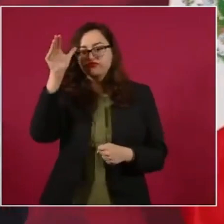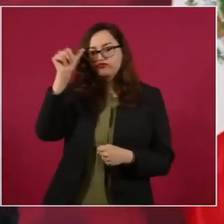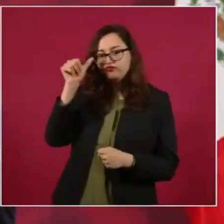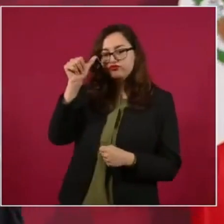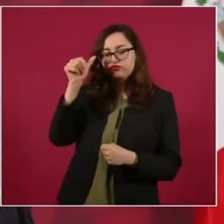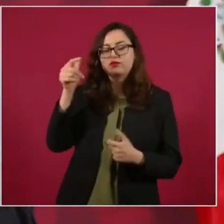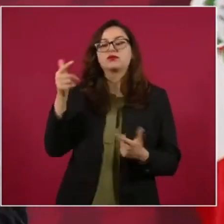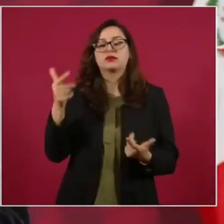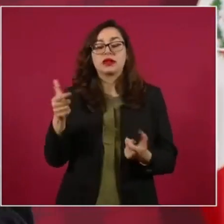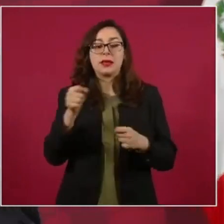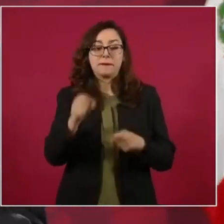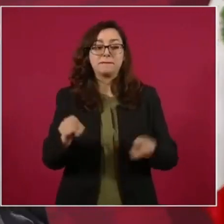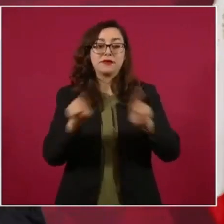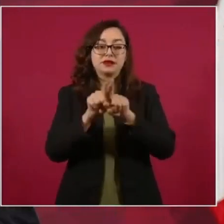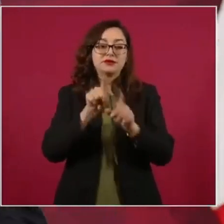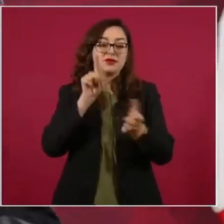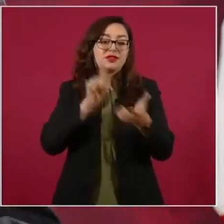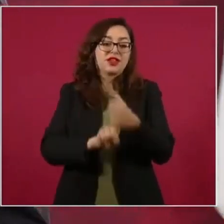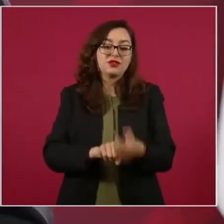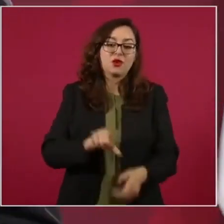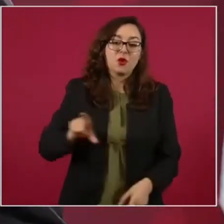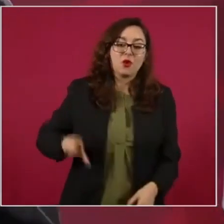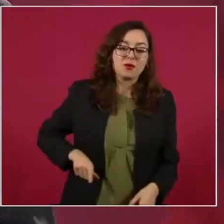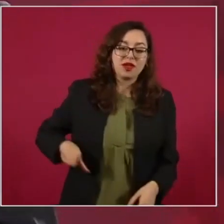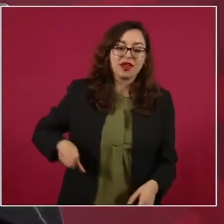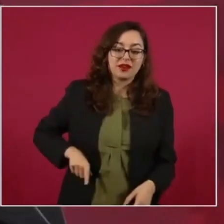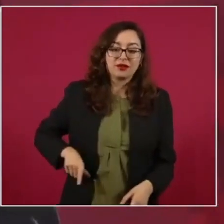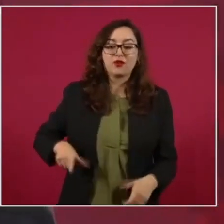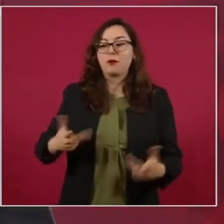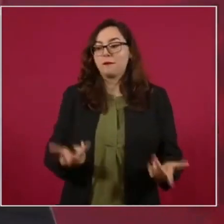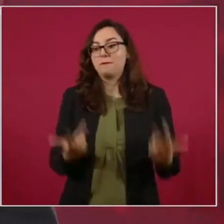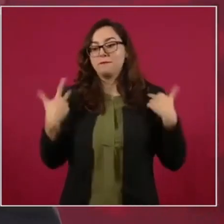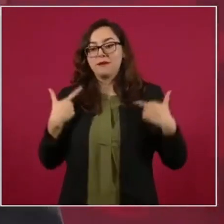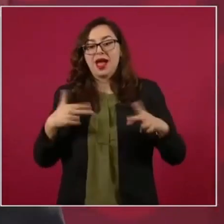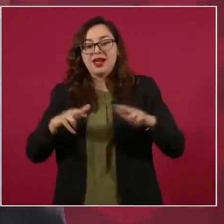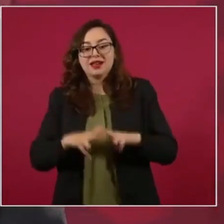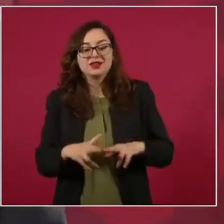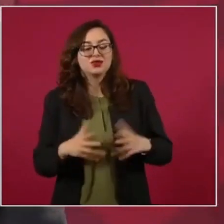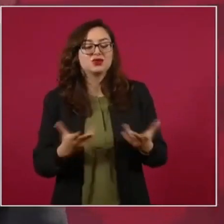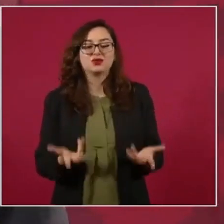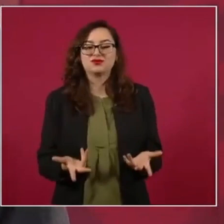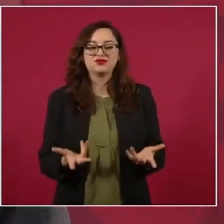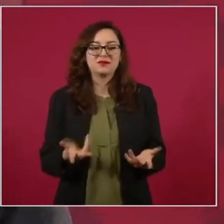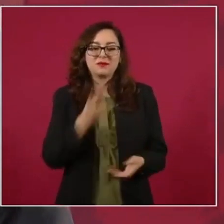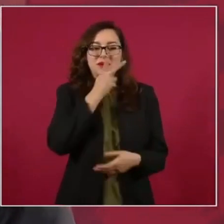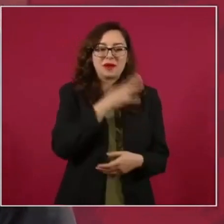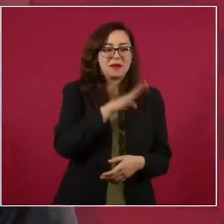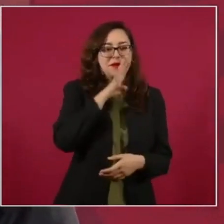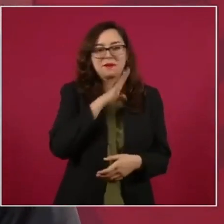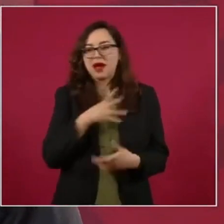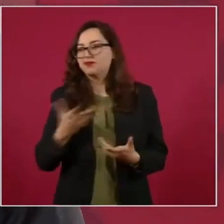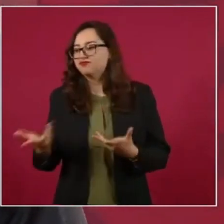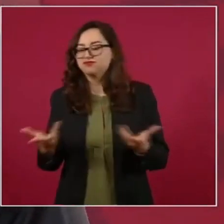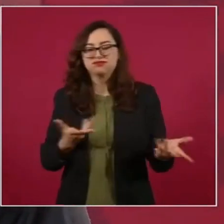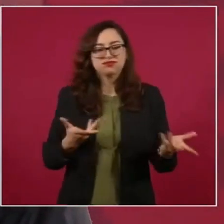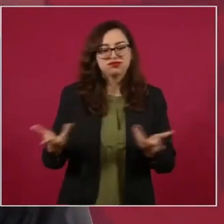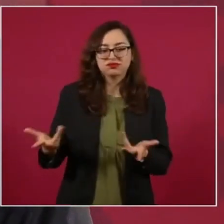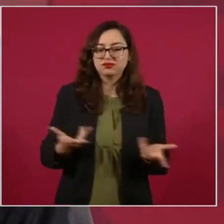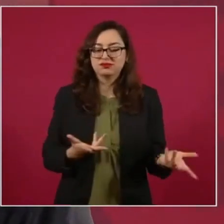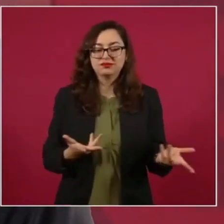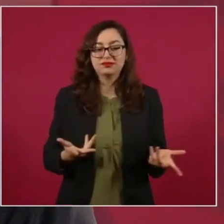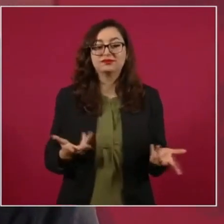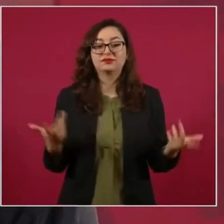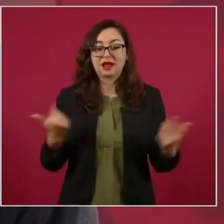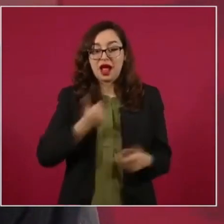gubernamentales y también en el magisterio y padres de familia